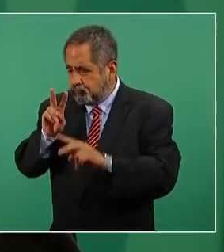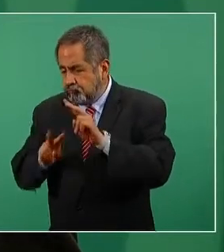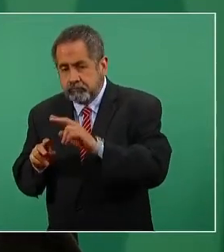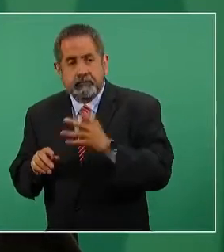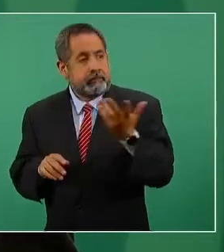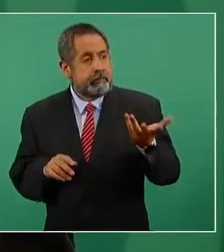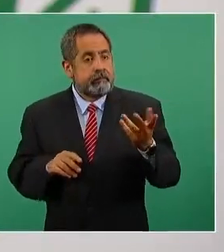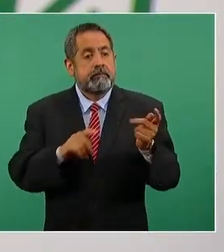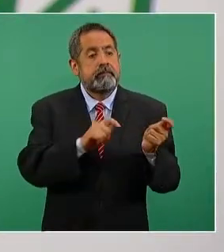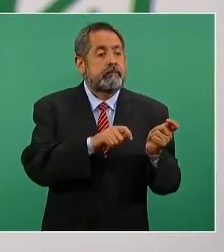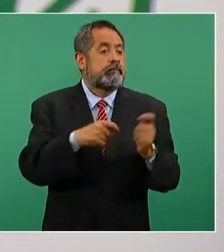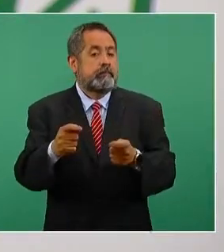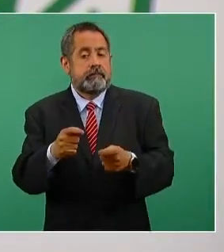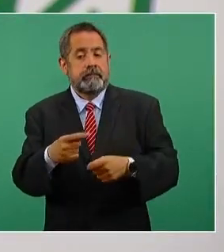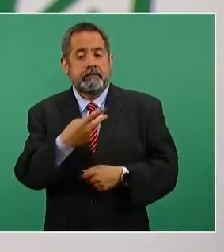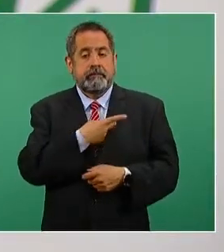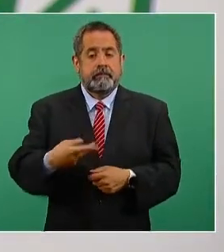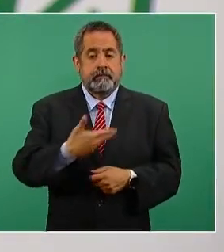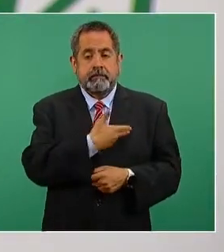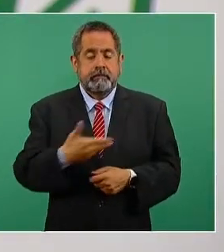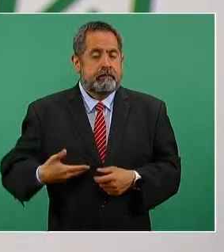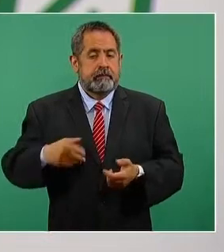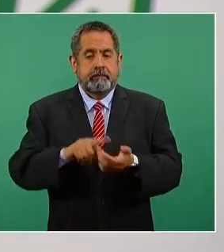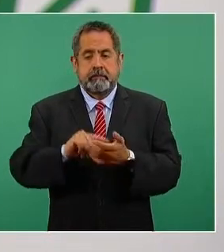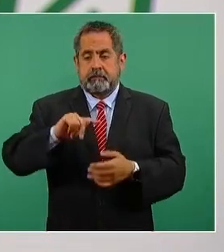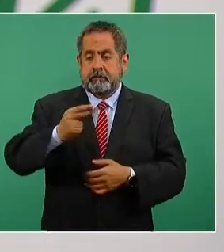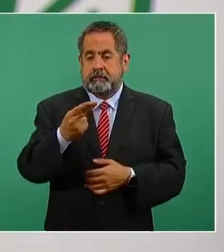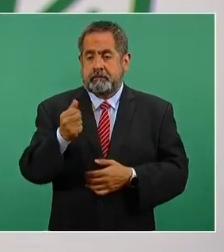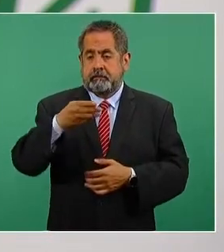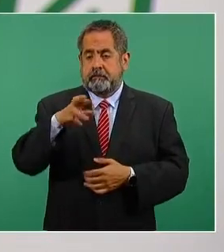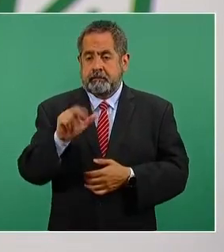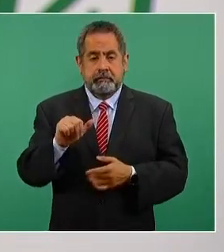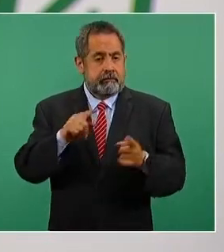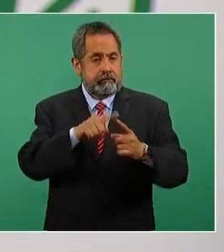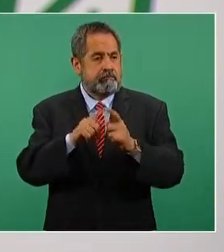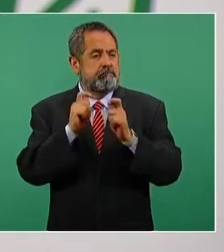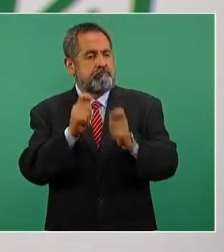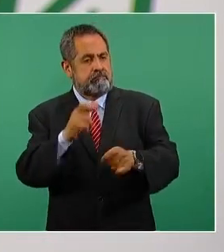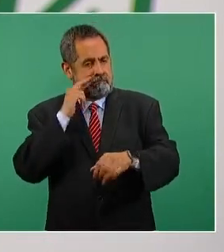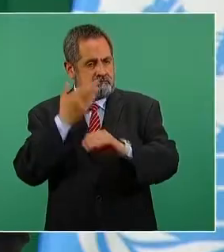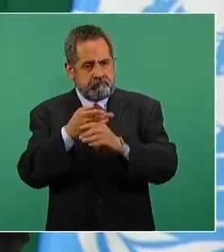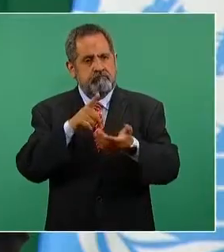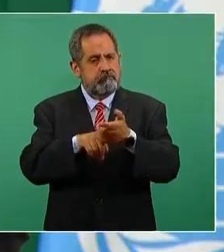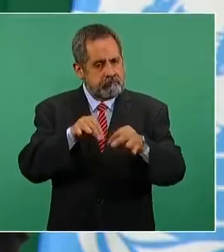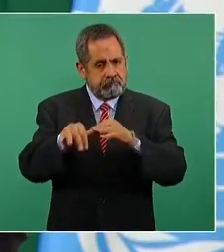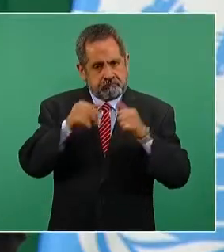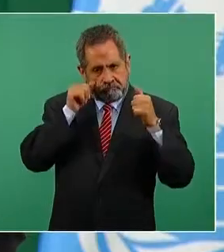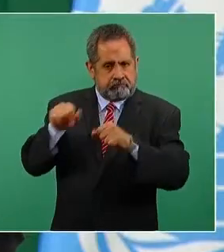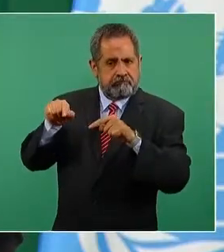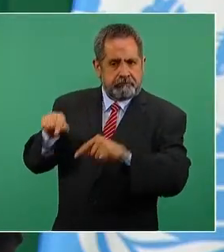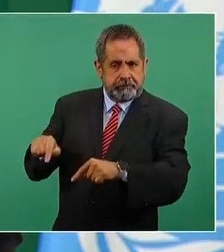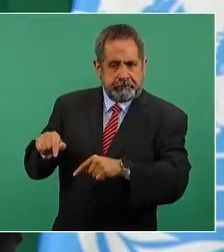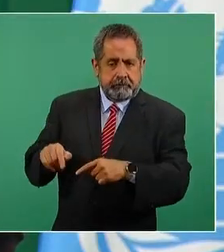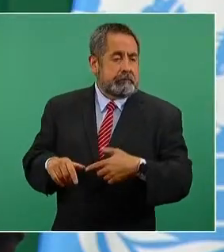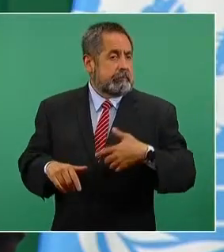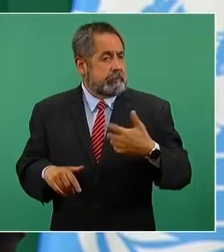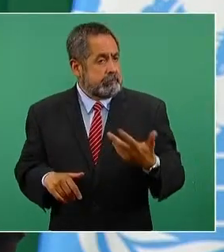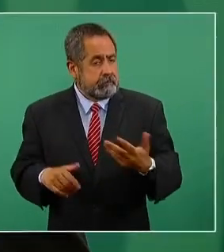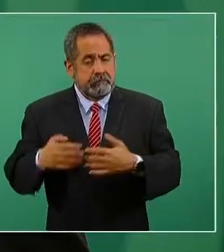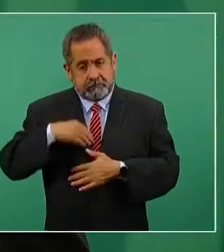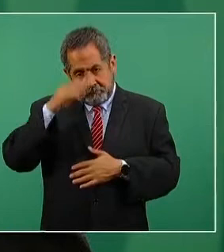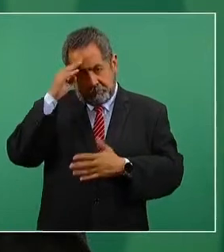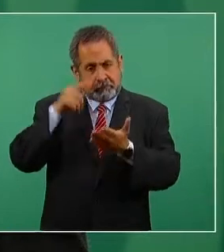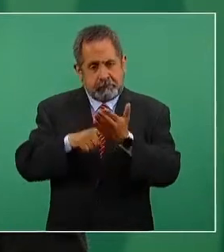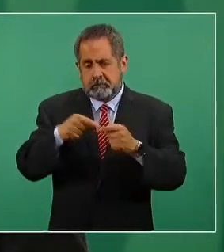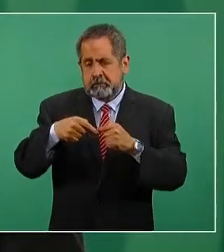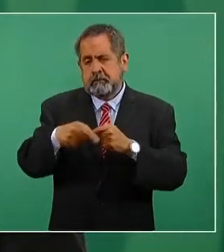la vicepresidenta Kamala Harris para conducir estos trabajos. Entonces, esperamos muy pronto